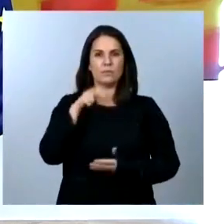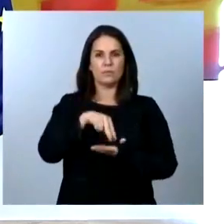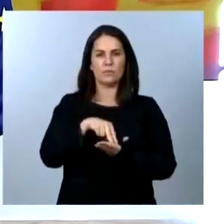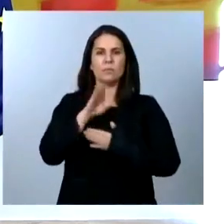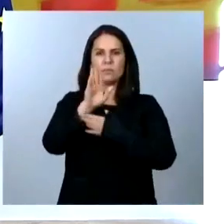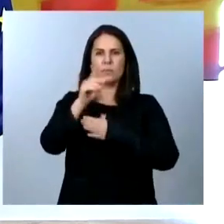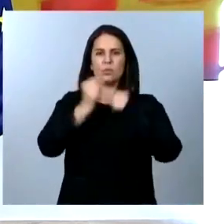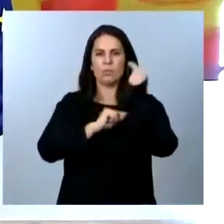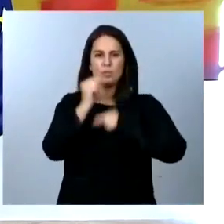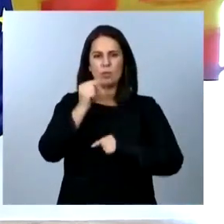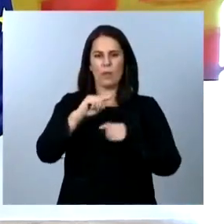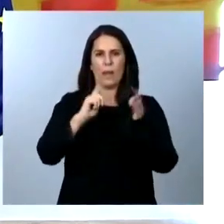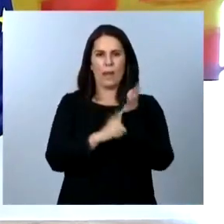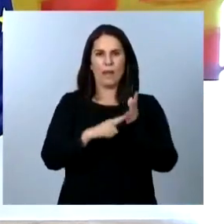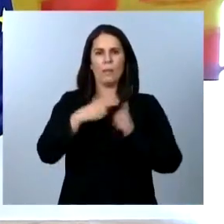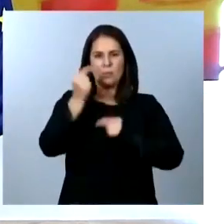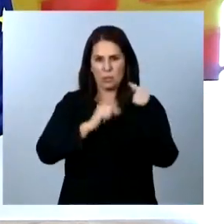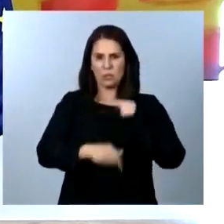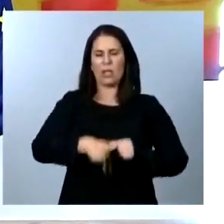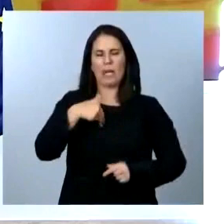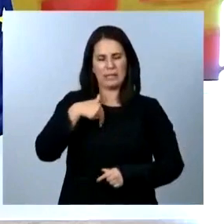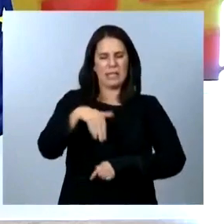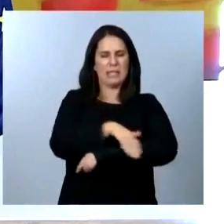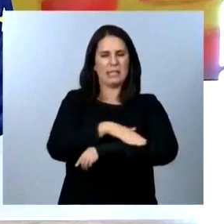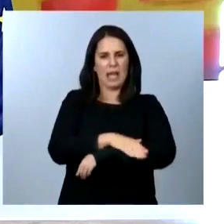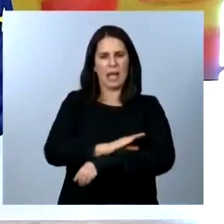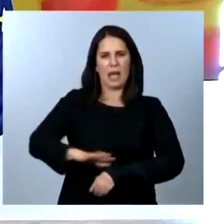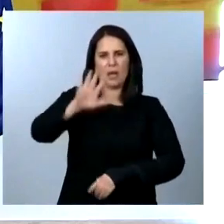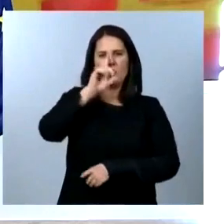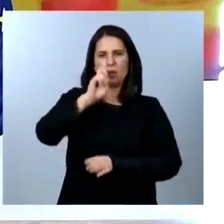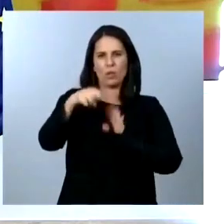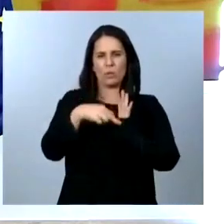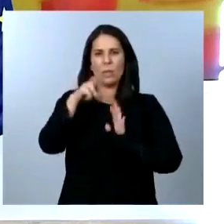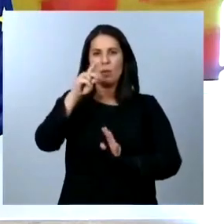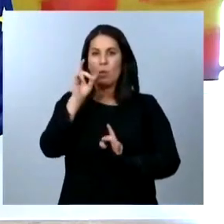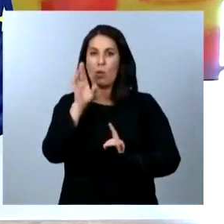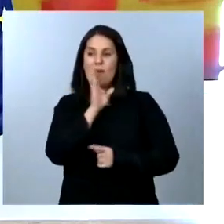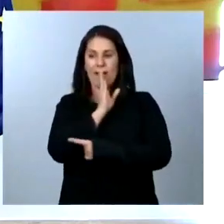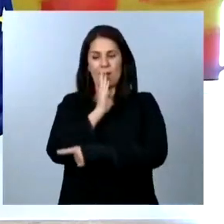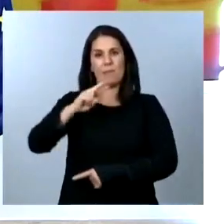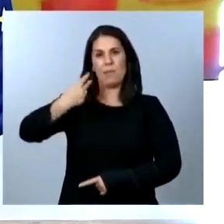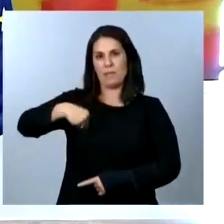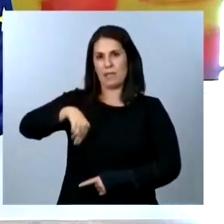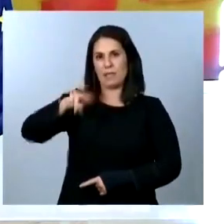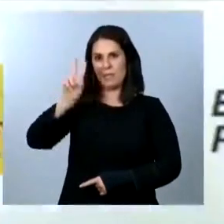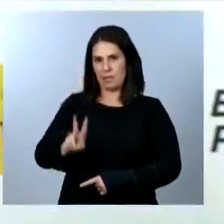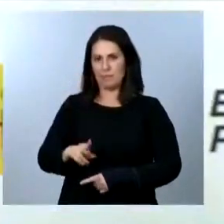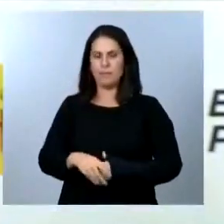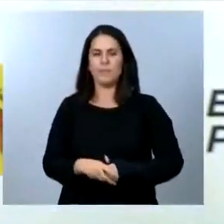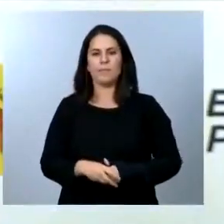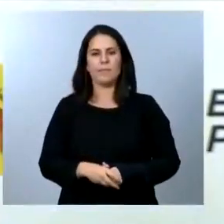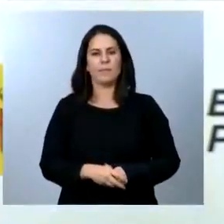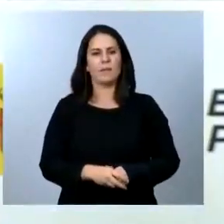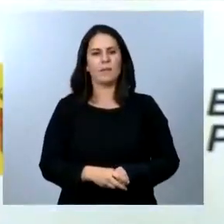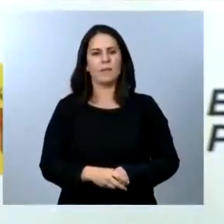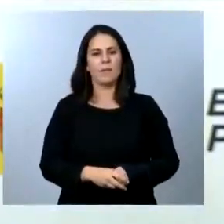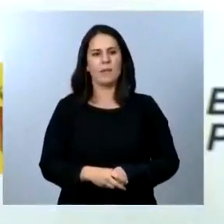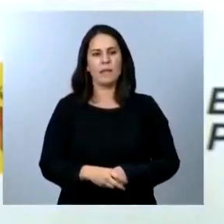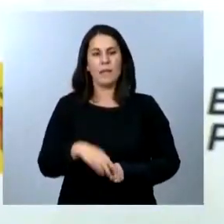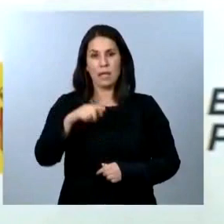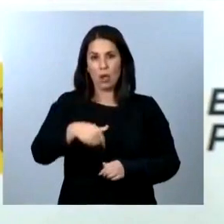Estado para el año 2021, tal y como ha hecho también el vicepresidente del Gobierno segundo, y que vamos a aprobar hoy en el Consejo de